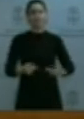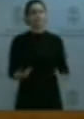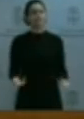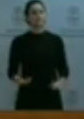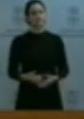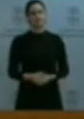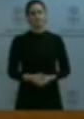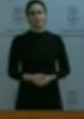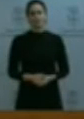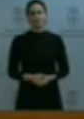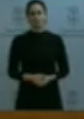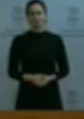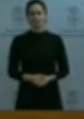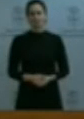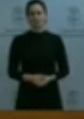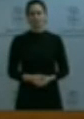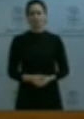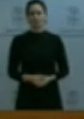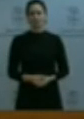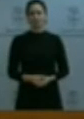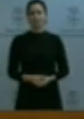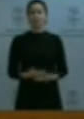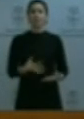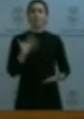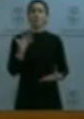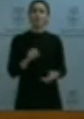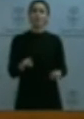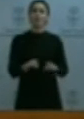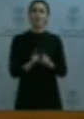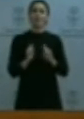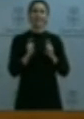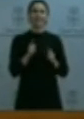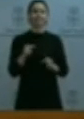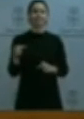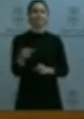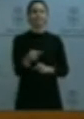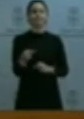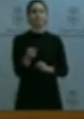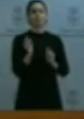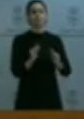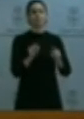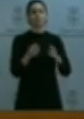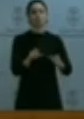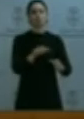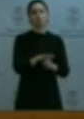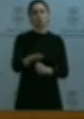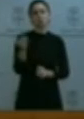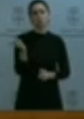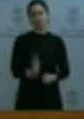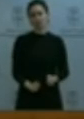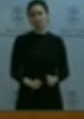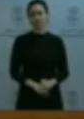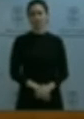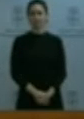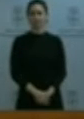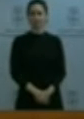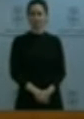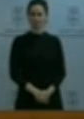No creo, pero pudieran ensombrecer el buen trabajo que se realiza aquí en Asturias en ese